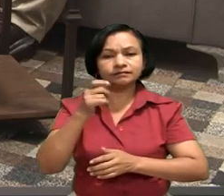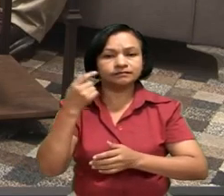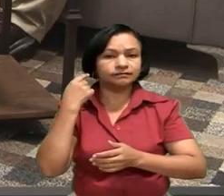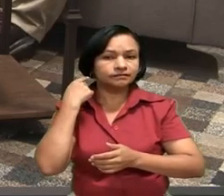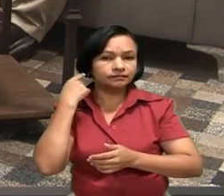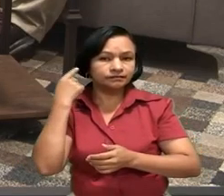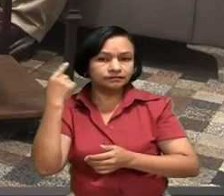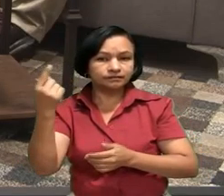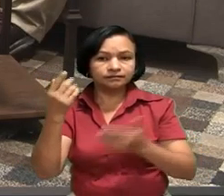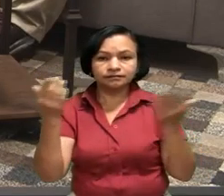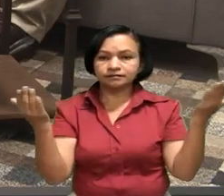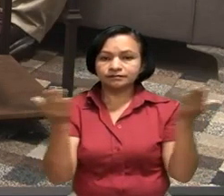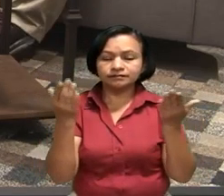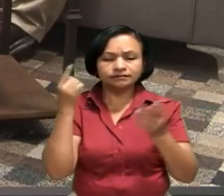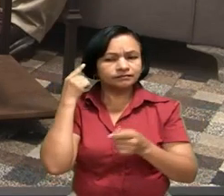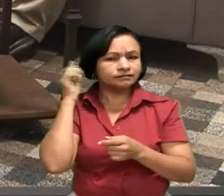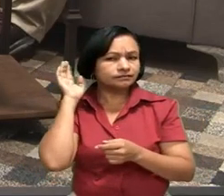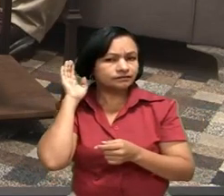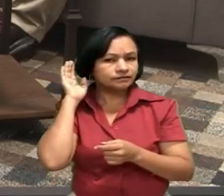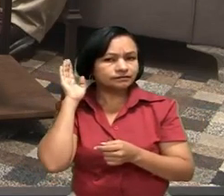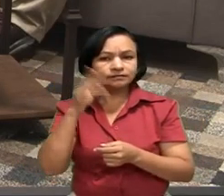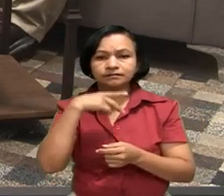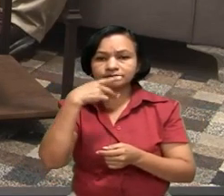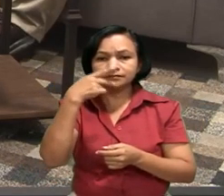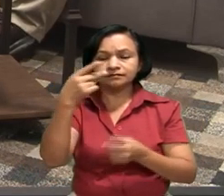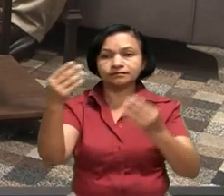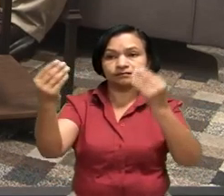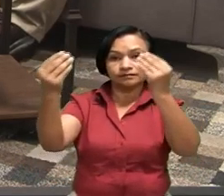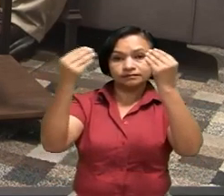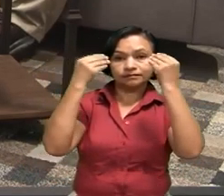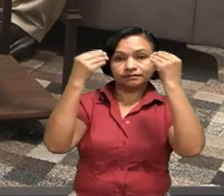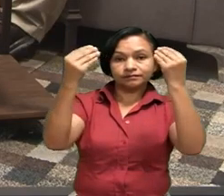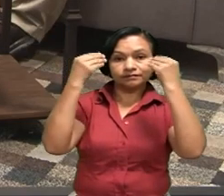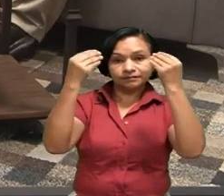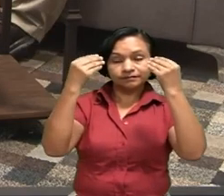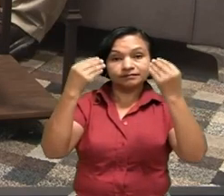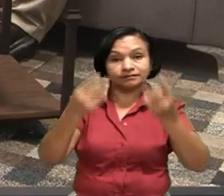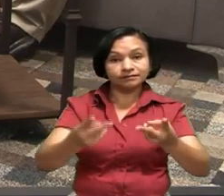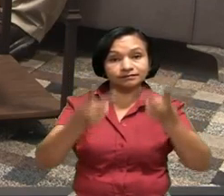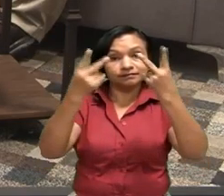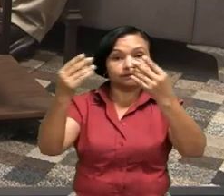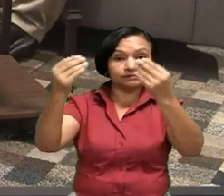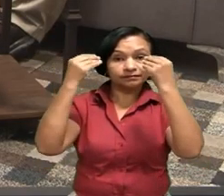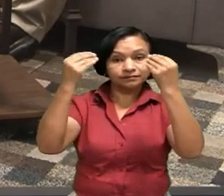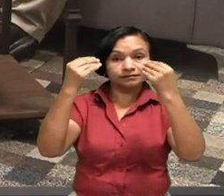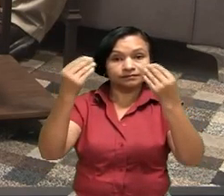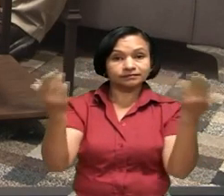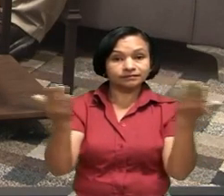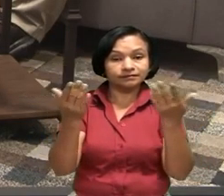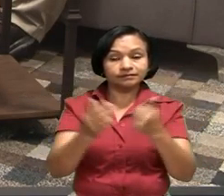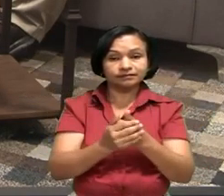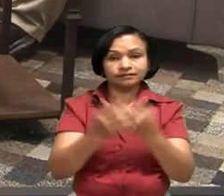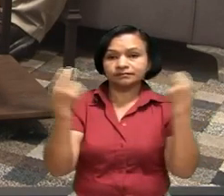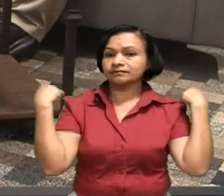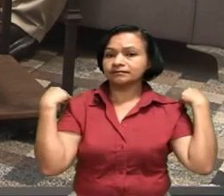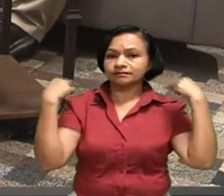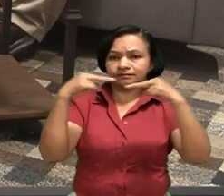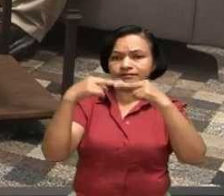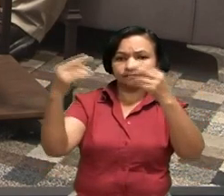mí de lo que me enseñaron en vida no como catedrático sino